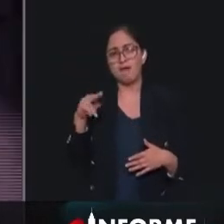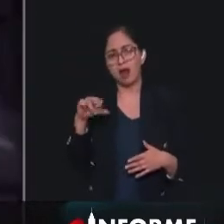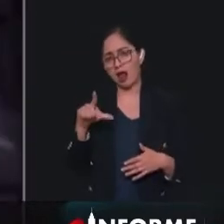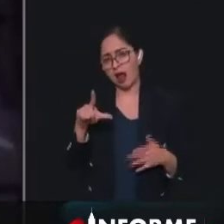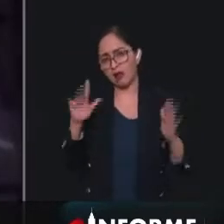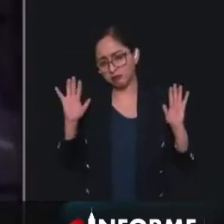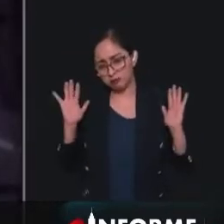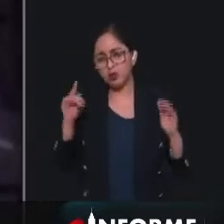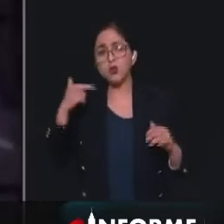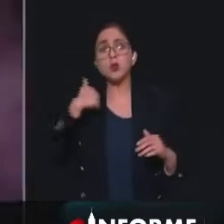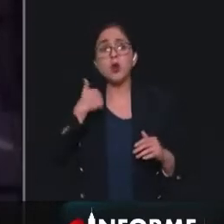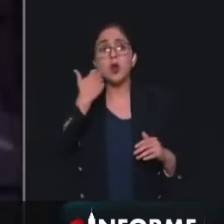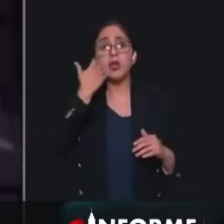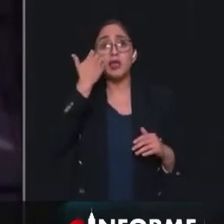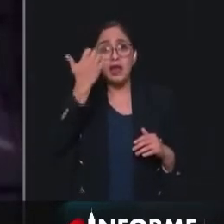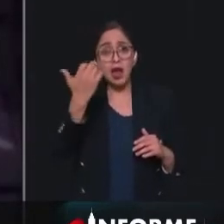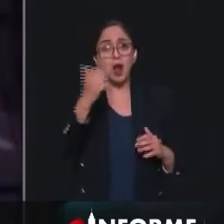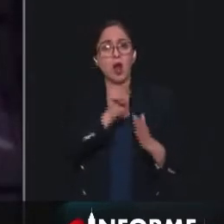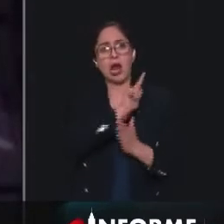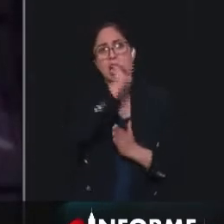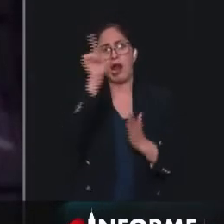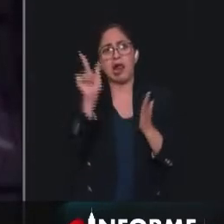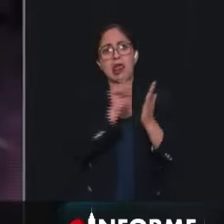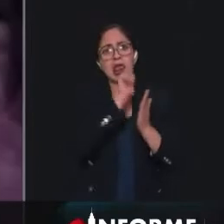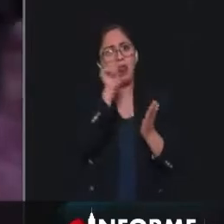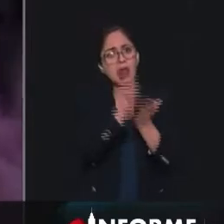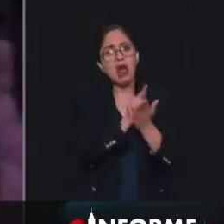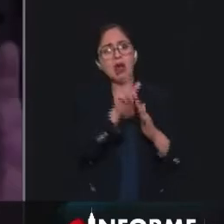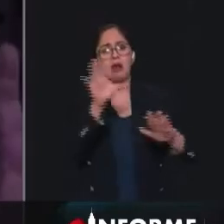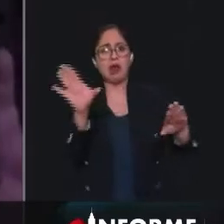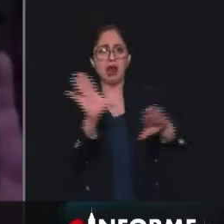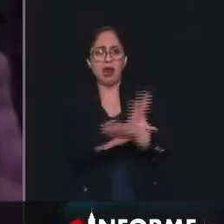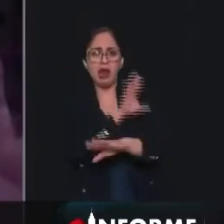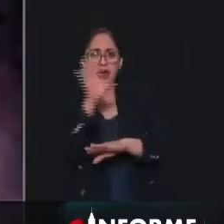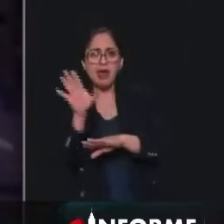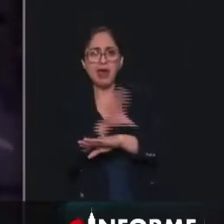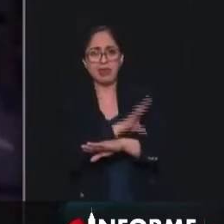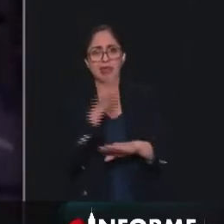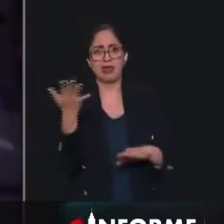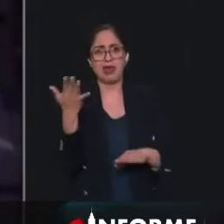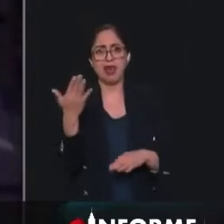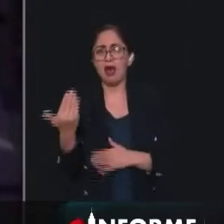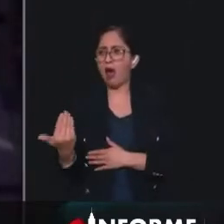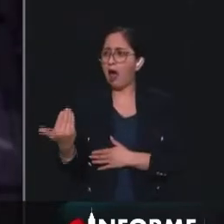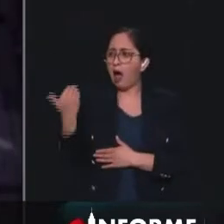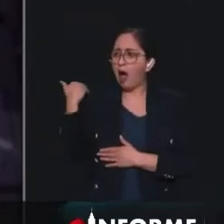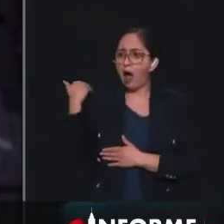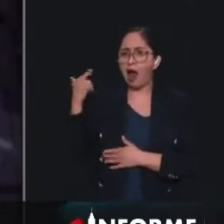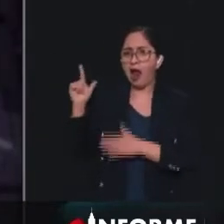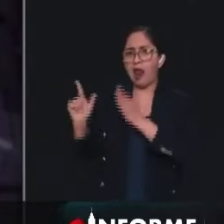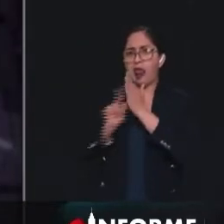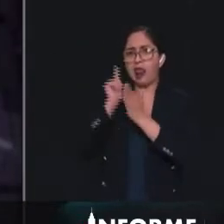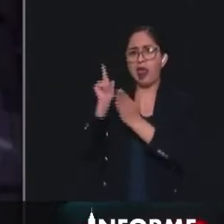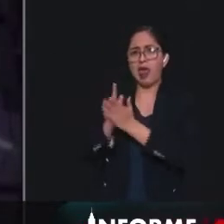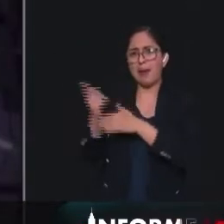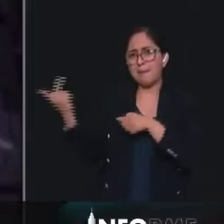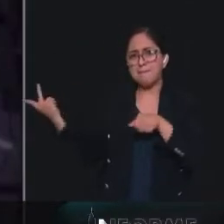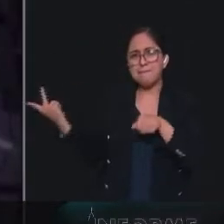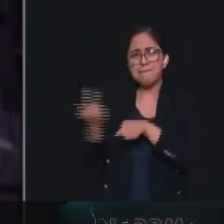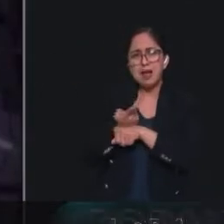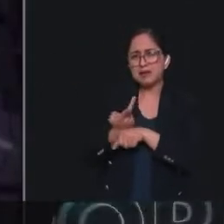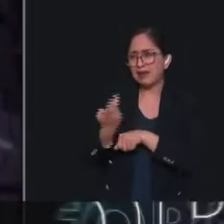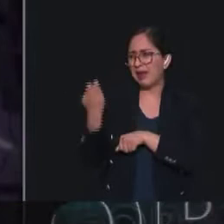energética que le quite la camisa de fuerza de la reforma energética pasada, que ya hemos visto